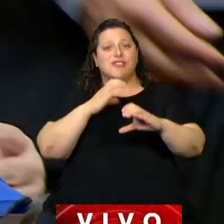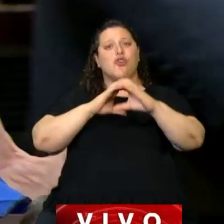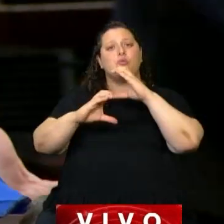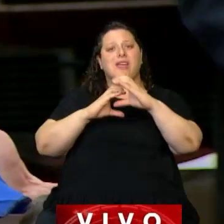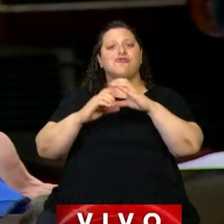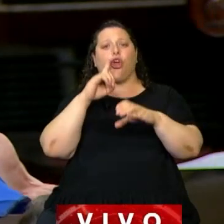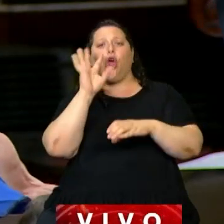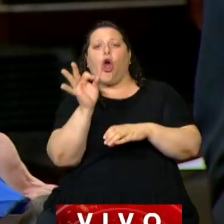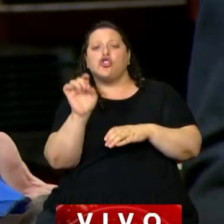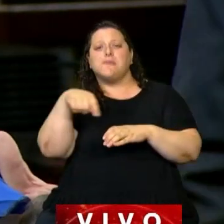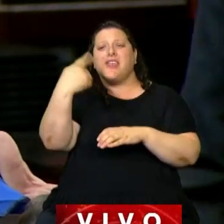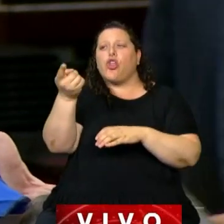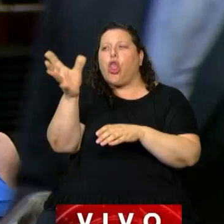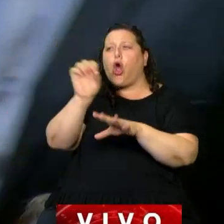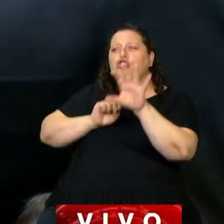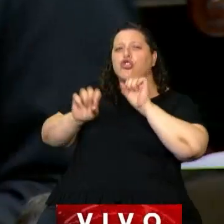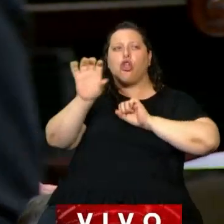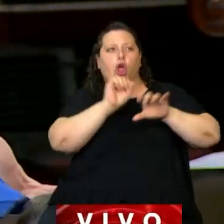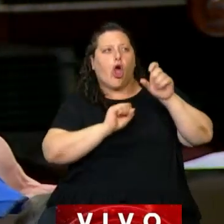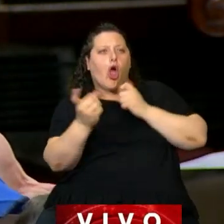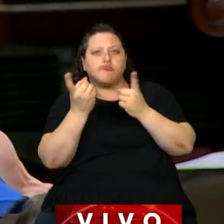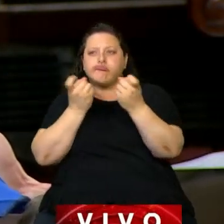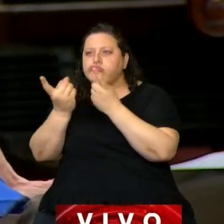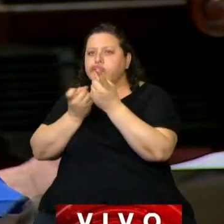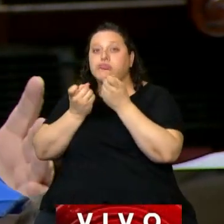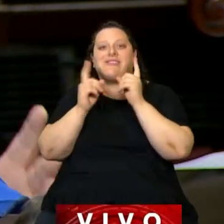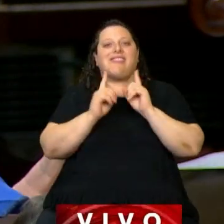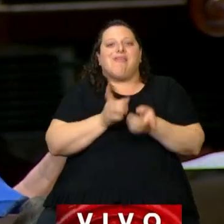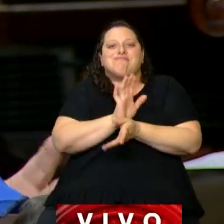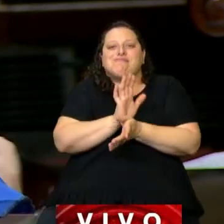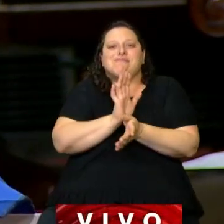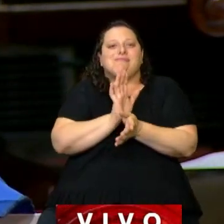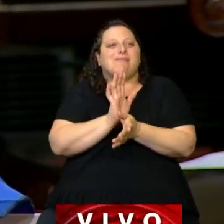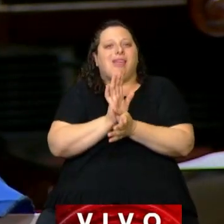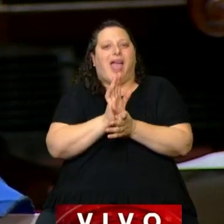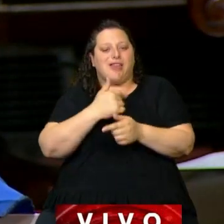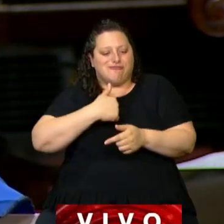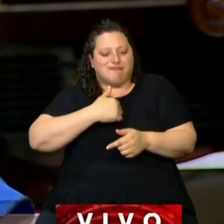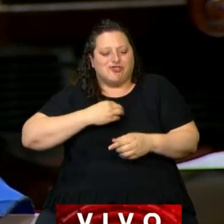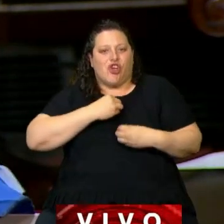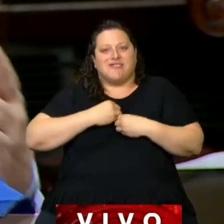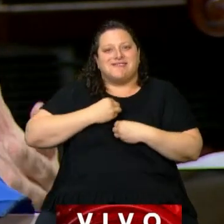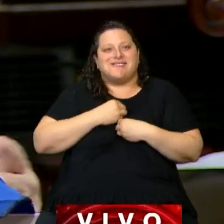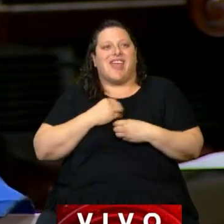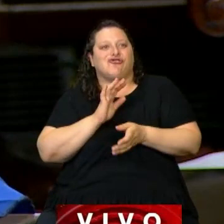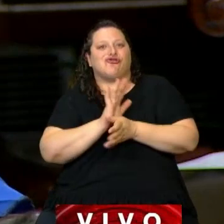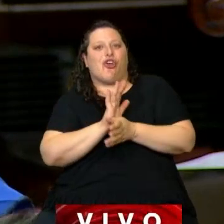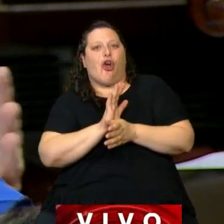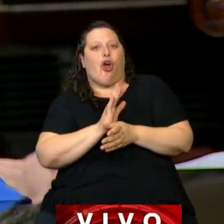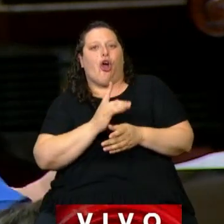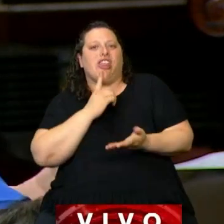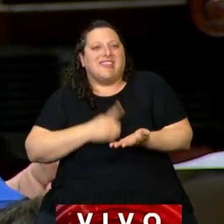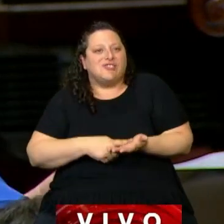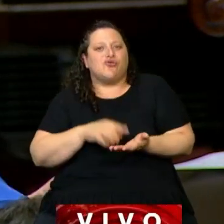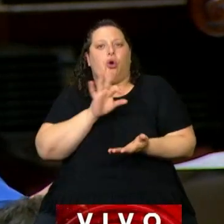el conocimiento del otro, sino que además estamos estableciendo con claridad nuestras intenciones, nuestras inquietudes,